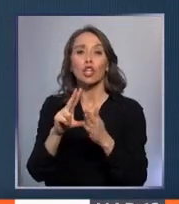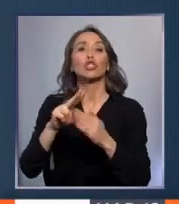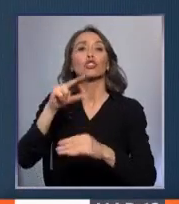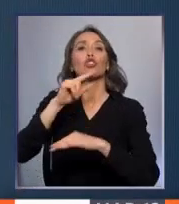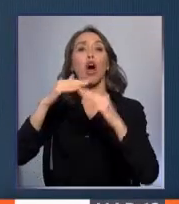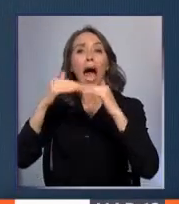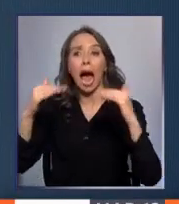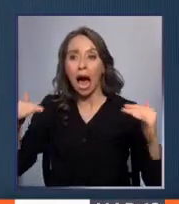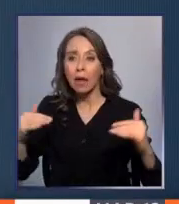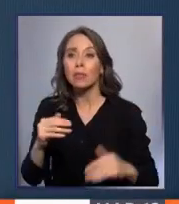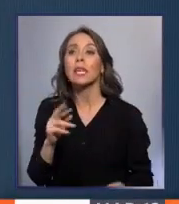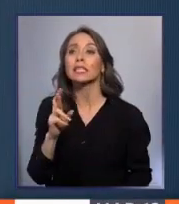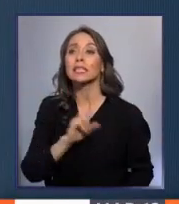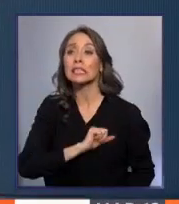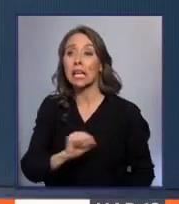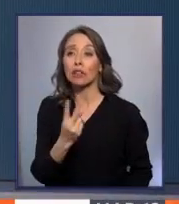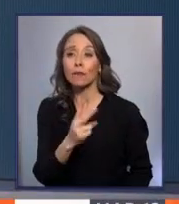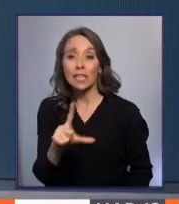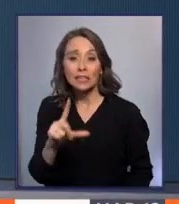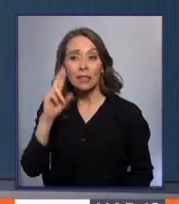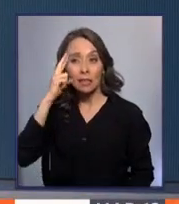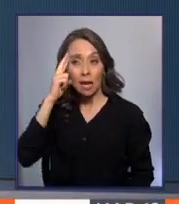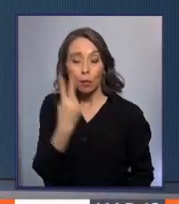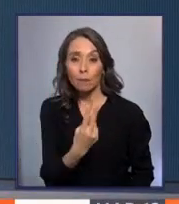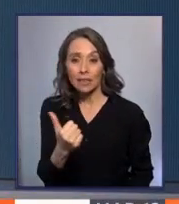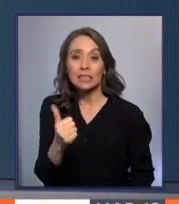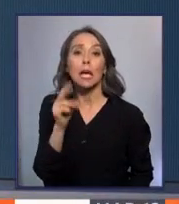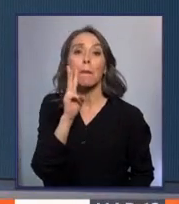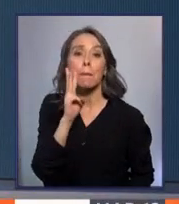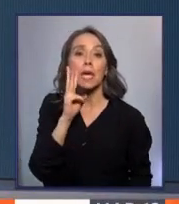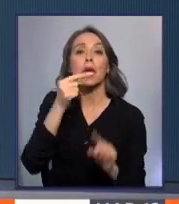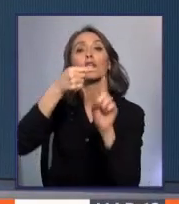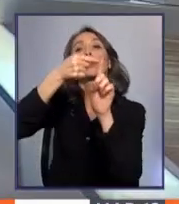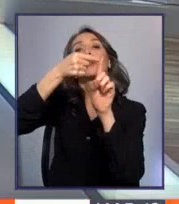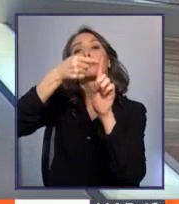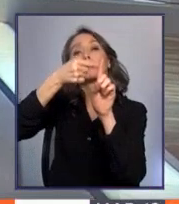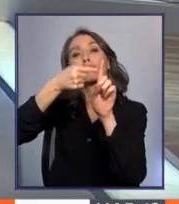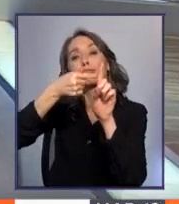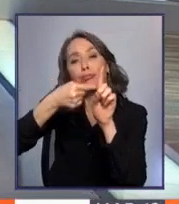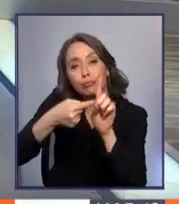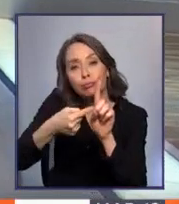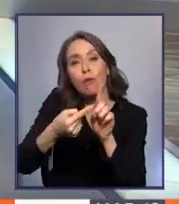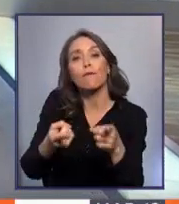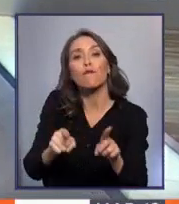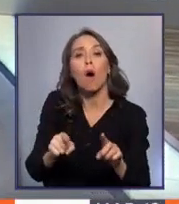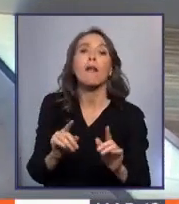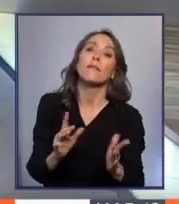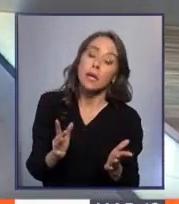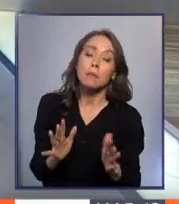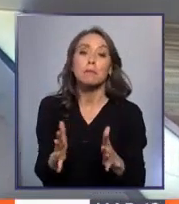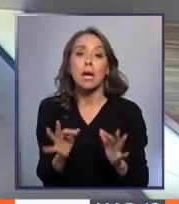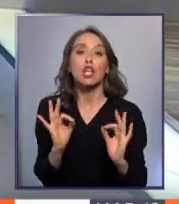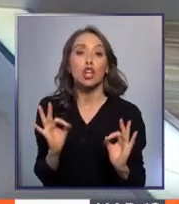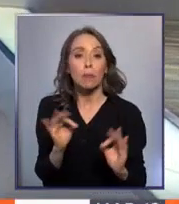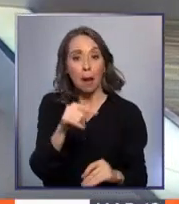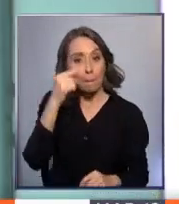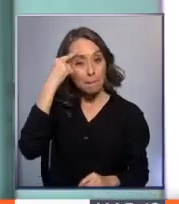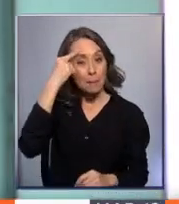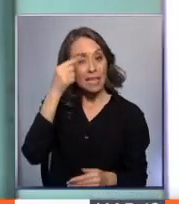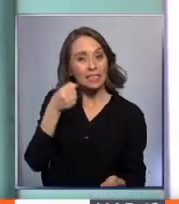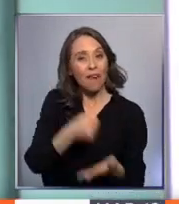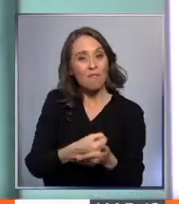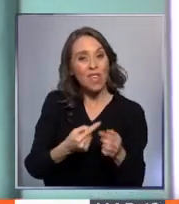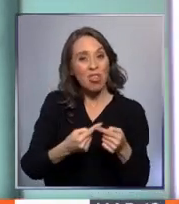con 26 y Talca, 23. Y al día miércoles comienzan a bajar las temperaturas y a volver a condiciones más normales. Y si están pensando en el fin de semana